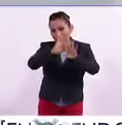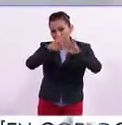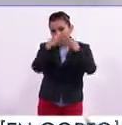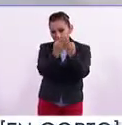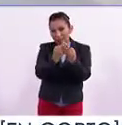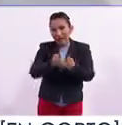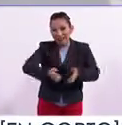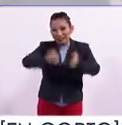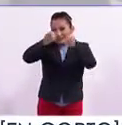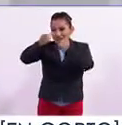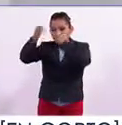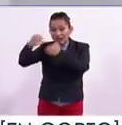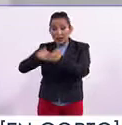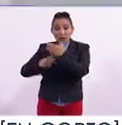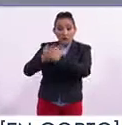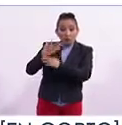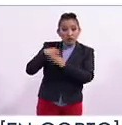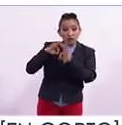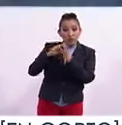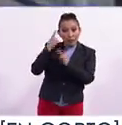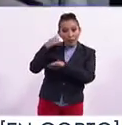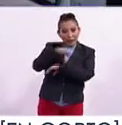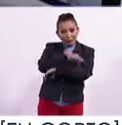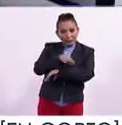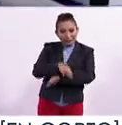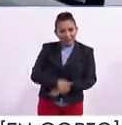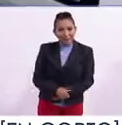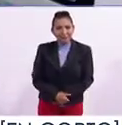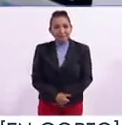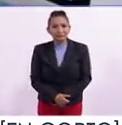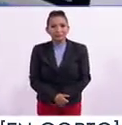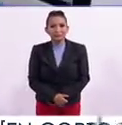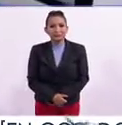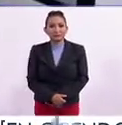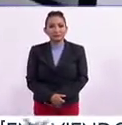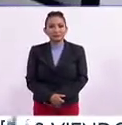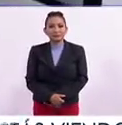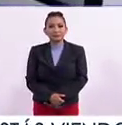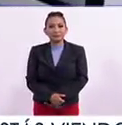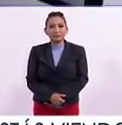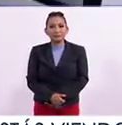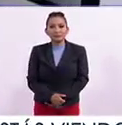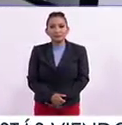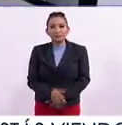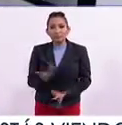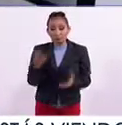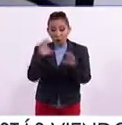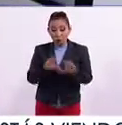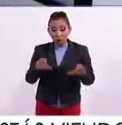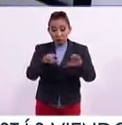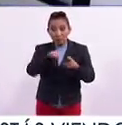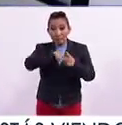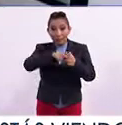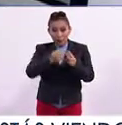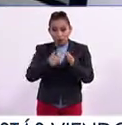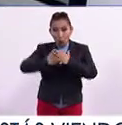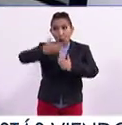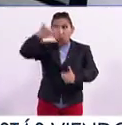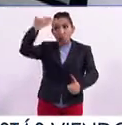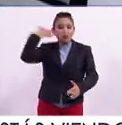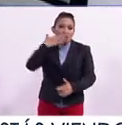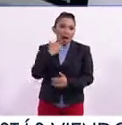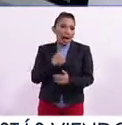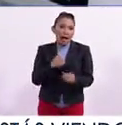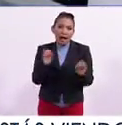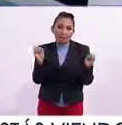los nuevos medios para el diseño. La entrada de las computadoras, que cuando yo empecé no existían